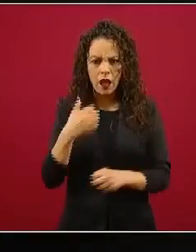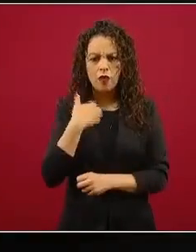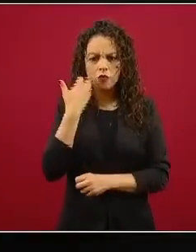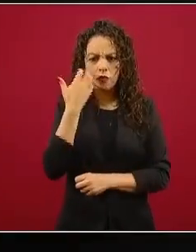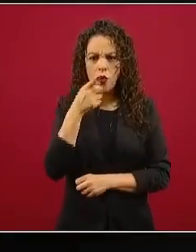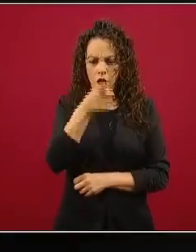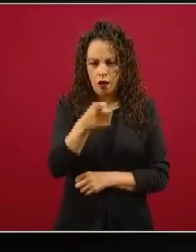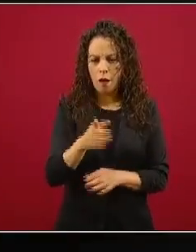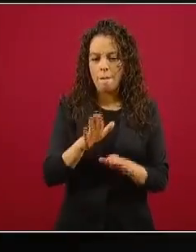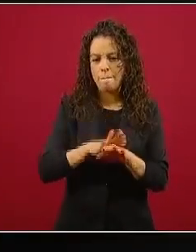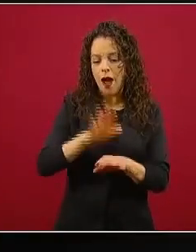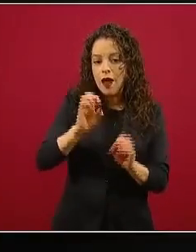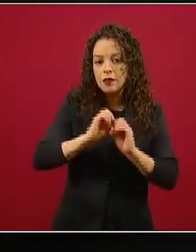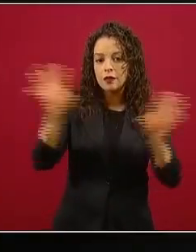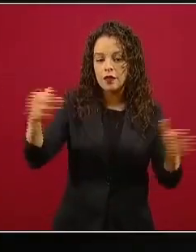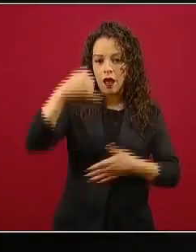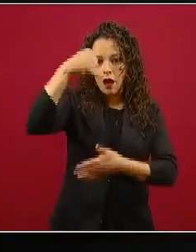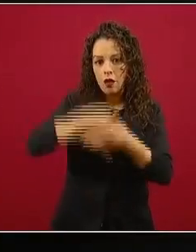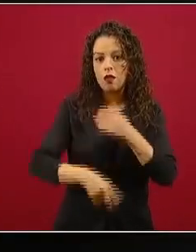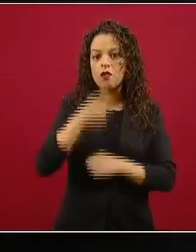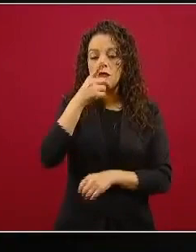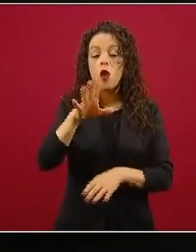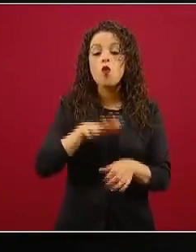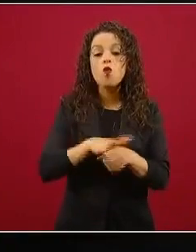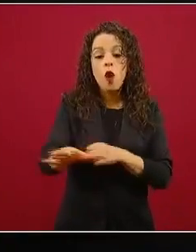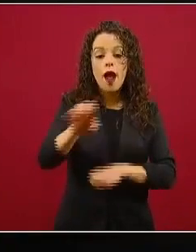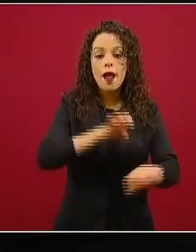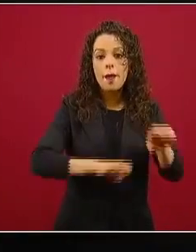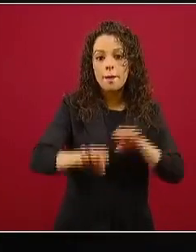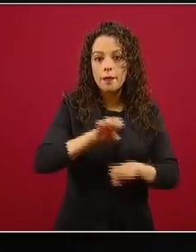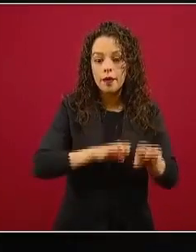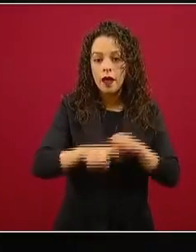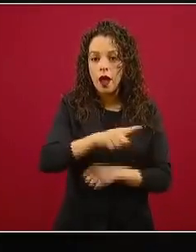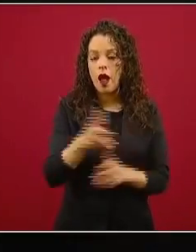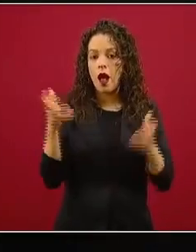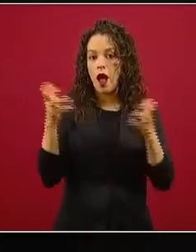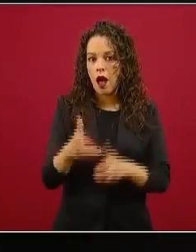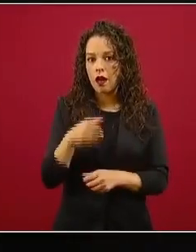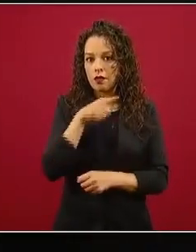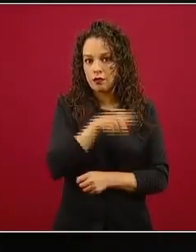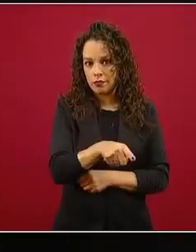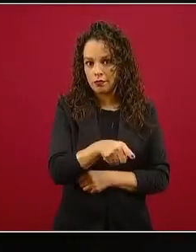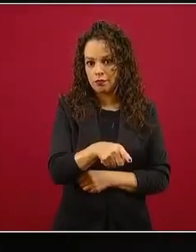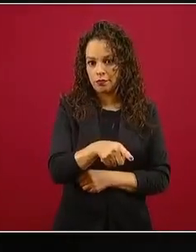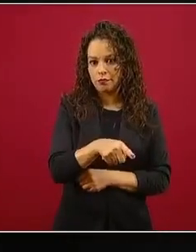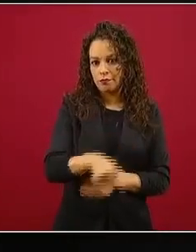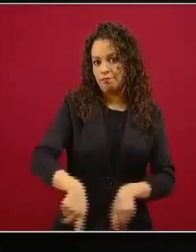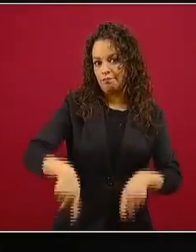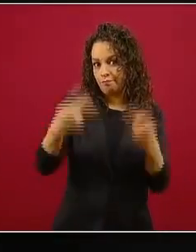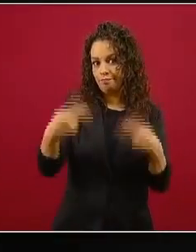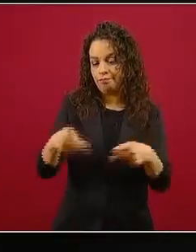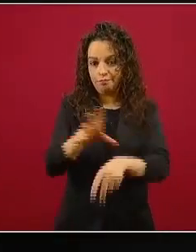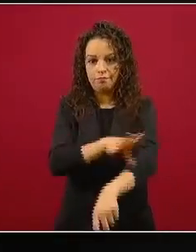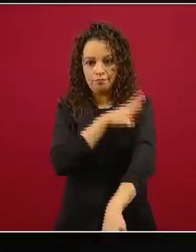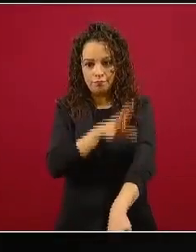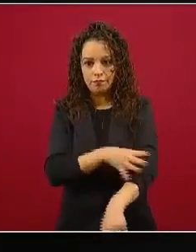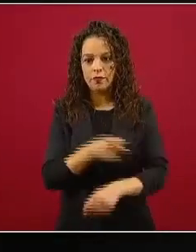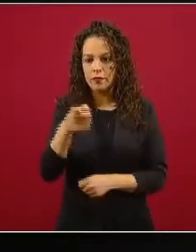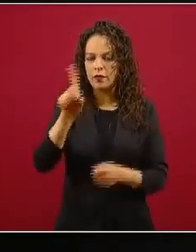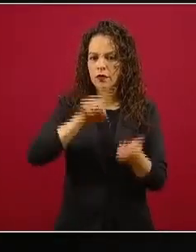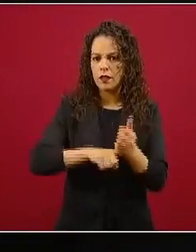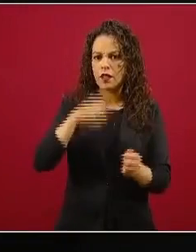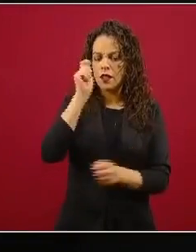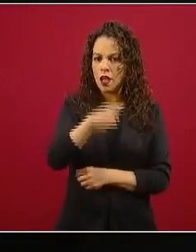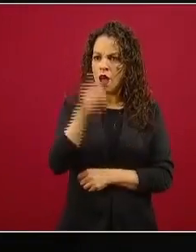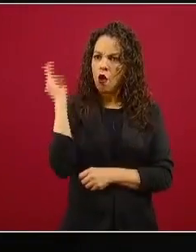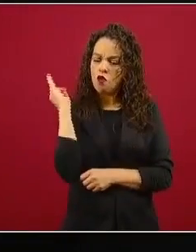las que estarían involucradas y en qué conductas habrían incurrido, y específicamente preguntarle si los convenios presuntamente fraudulentos a los que